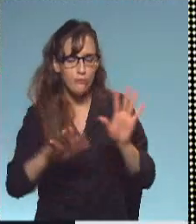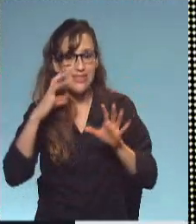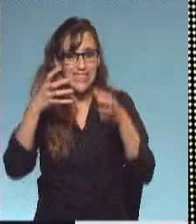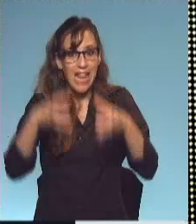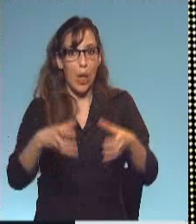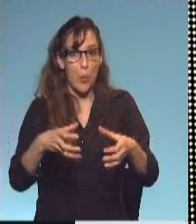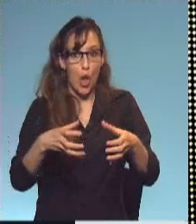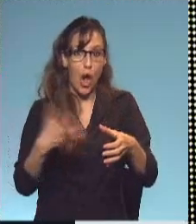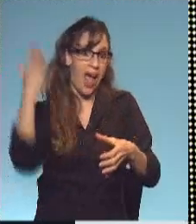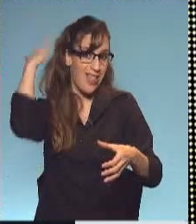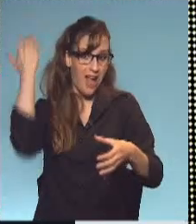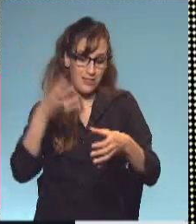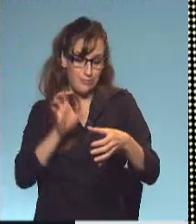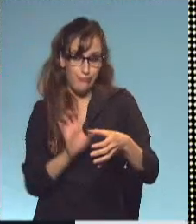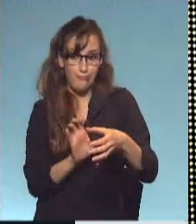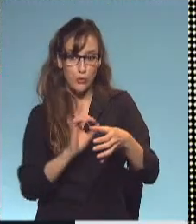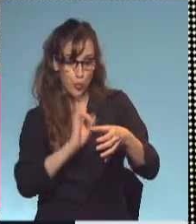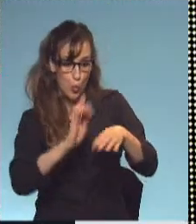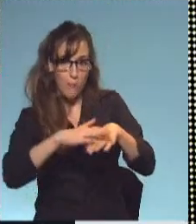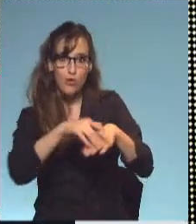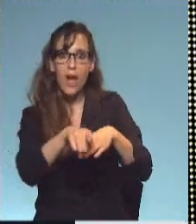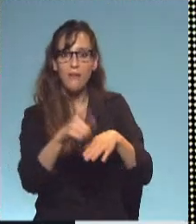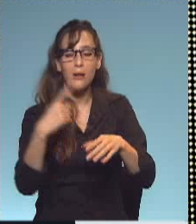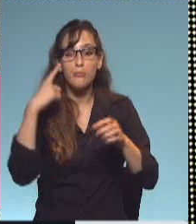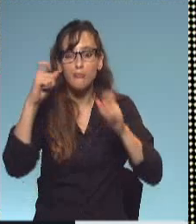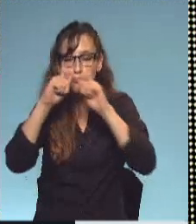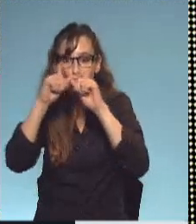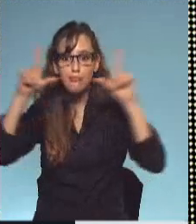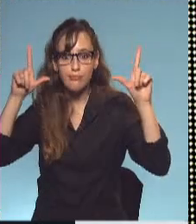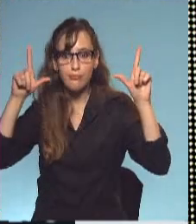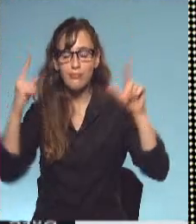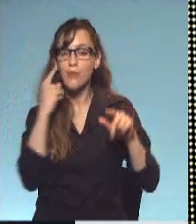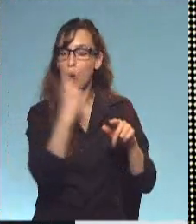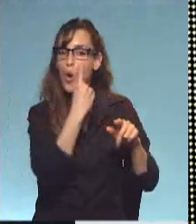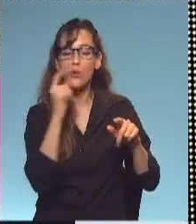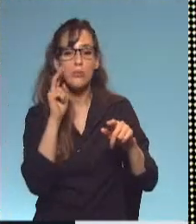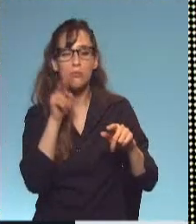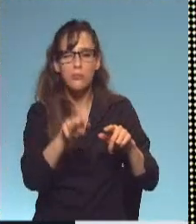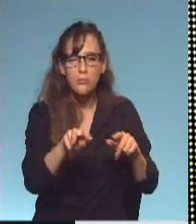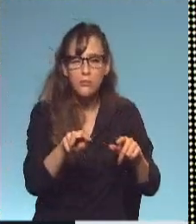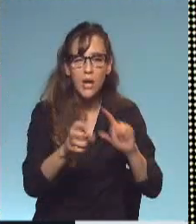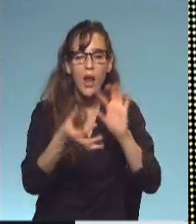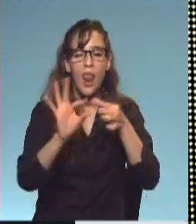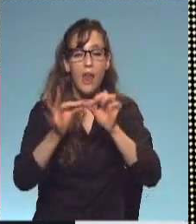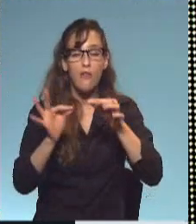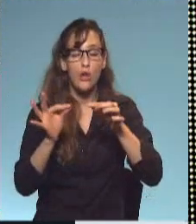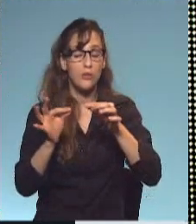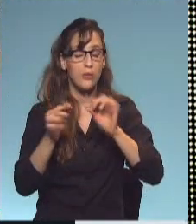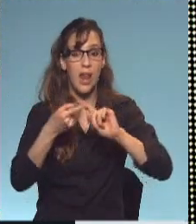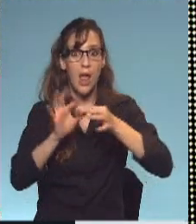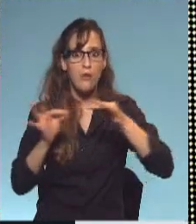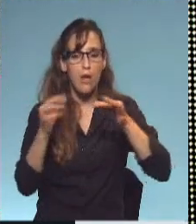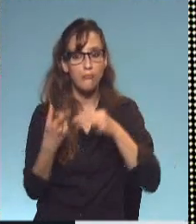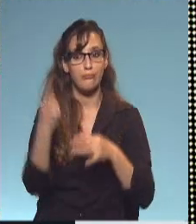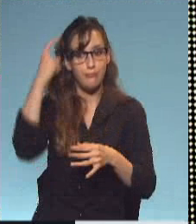cerebro, la corteza occipital, que se dedica al procesamiento de imágenes visuales. La información entra por los ojos y a través de los nervios ópticos va hacia la parte de atrás. Y como